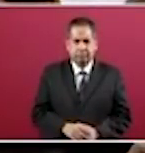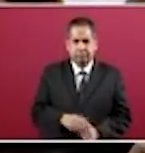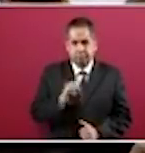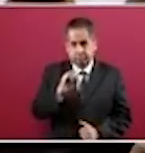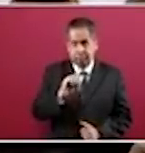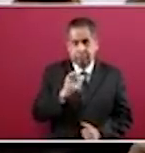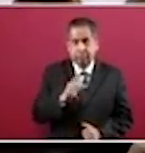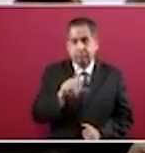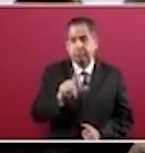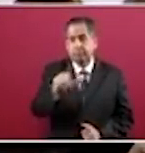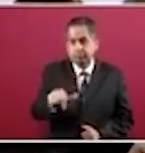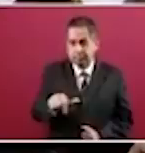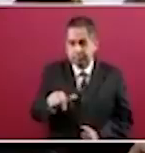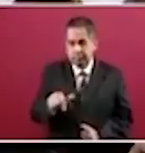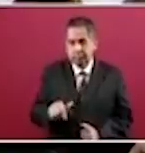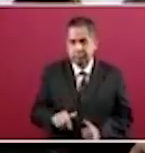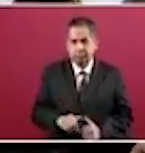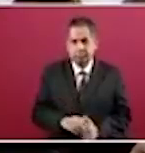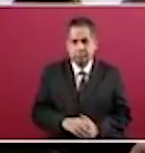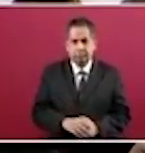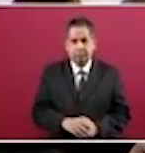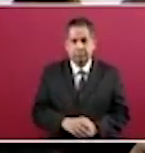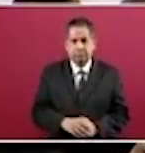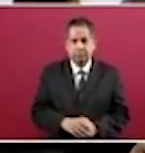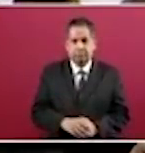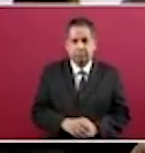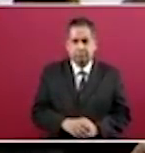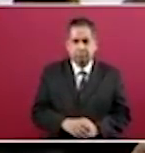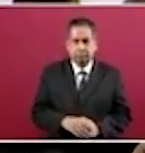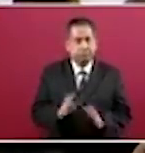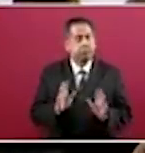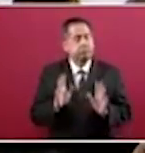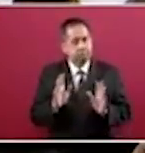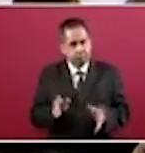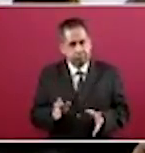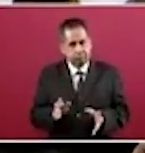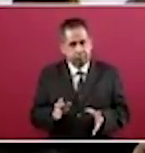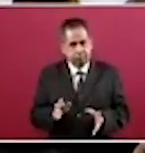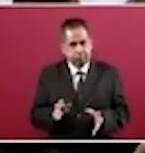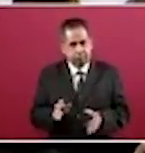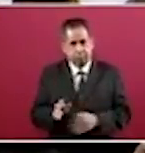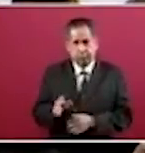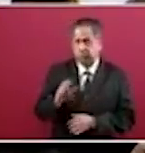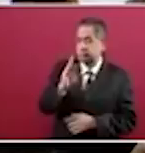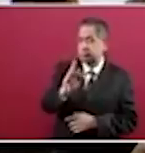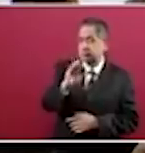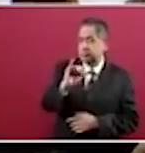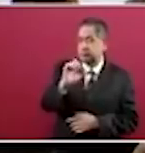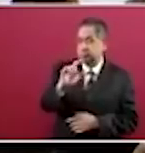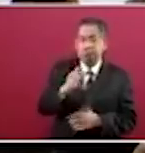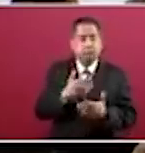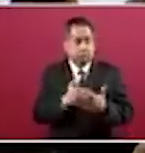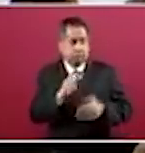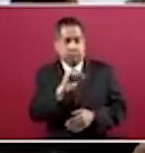Sí, pero es posterior. Sí, pero ahora ya ahora que tiene que ser… Y es la fiscalía la que no… La no fiscalía